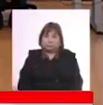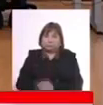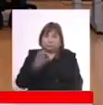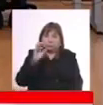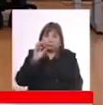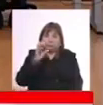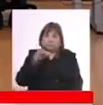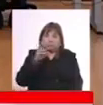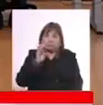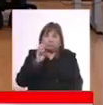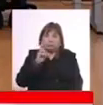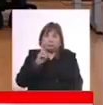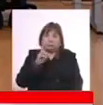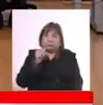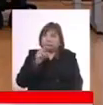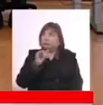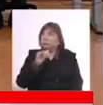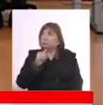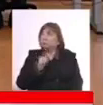Congresista Echeverría Rodríguez.